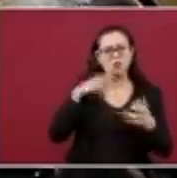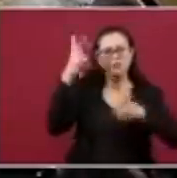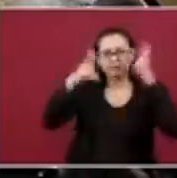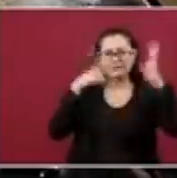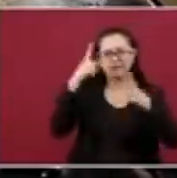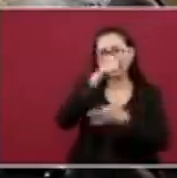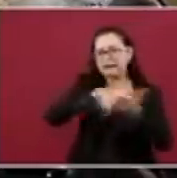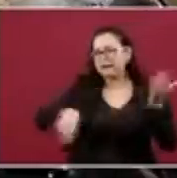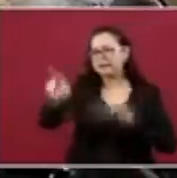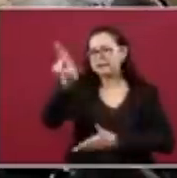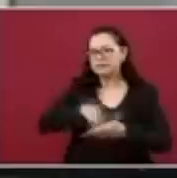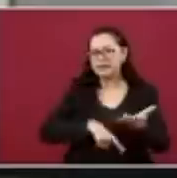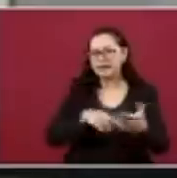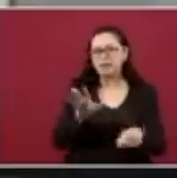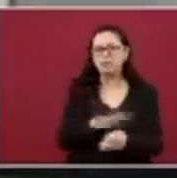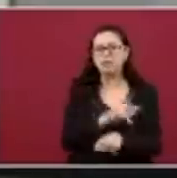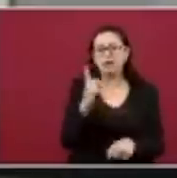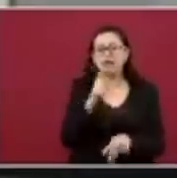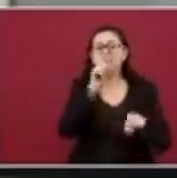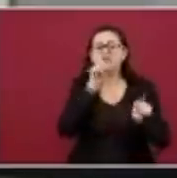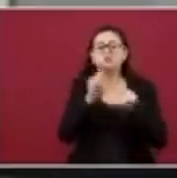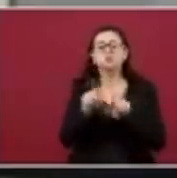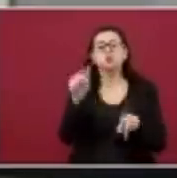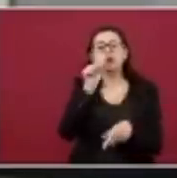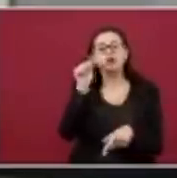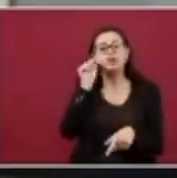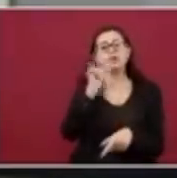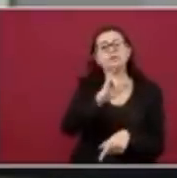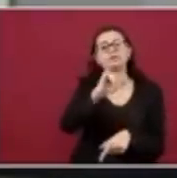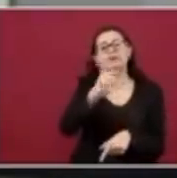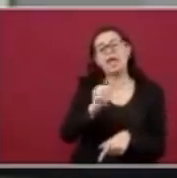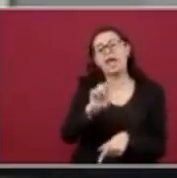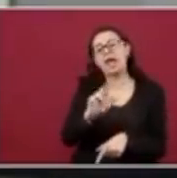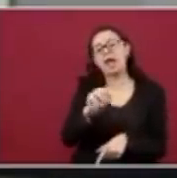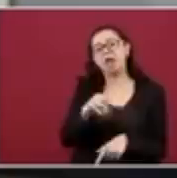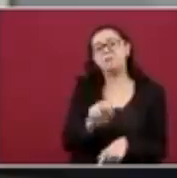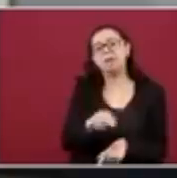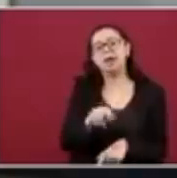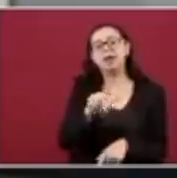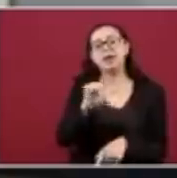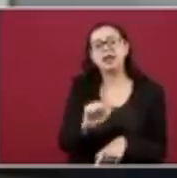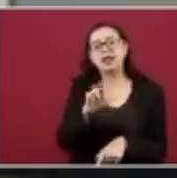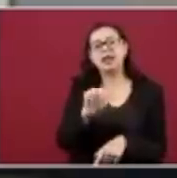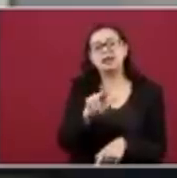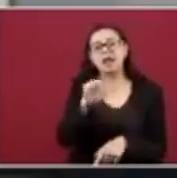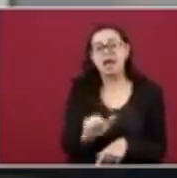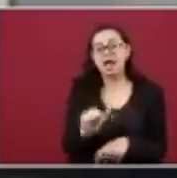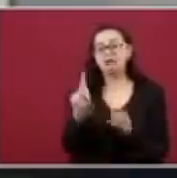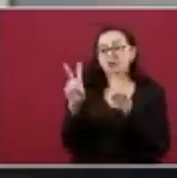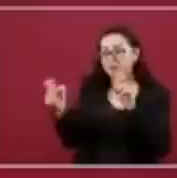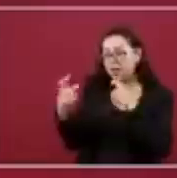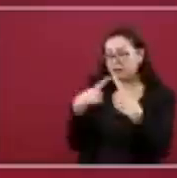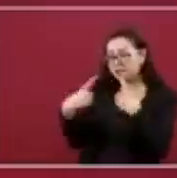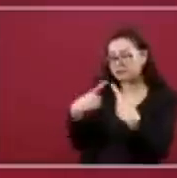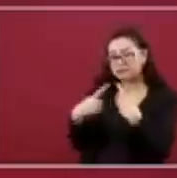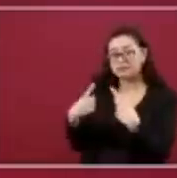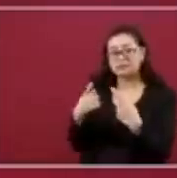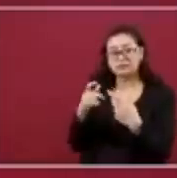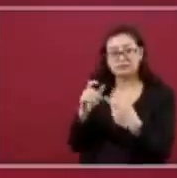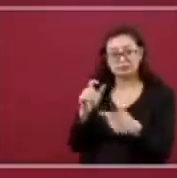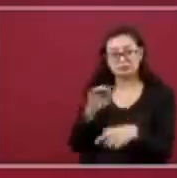ayer con Germán Larrea, si tuvo oportunidad de plantearle el tema de los mineros. Muchas gracias. Bueno, pues